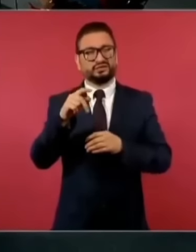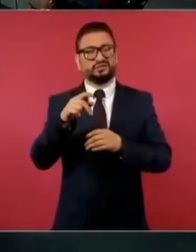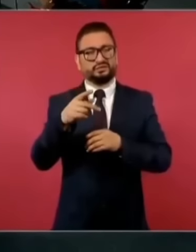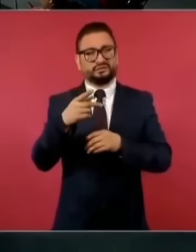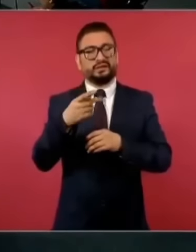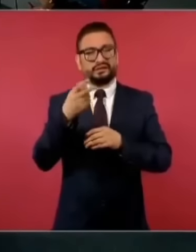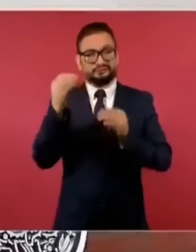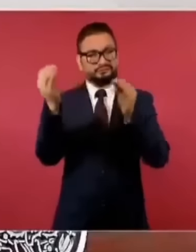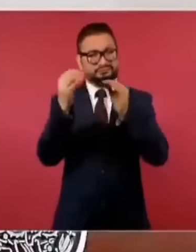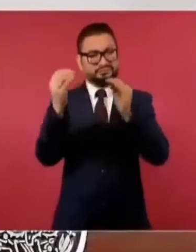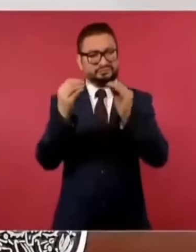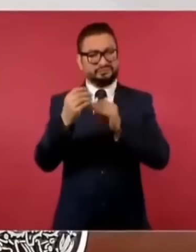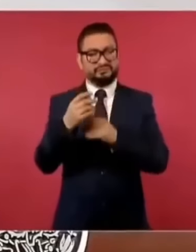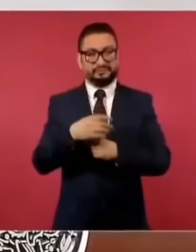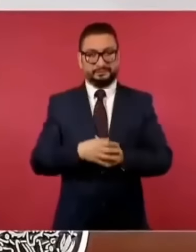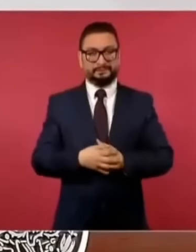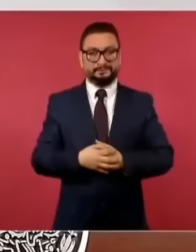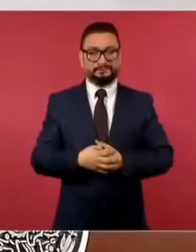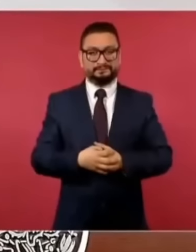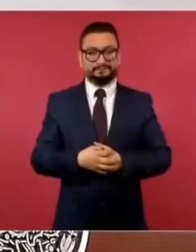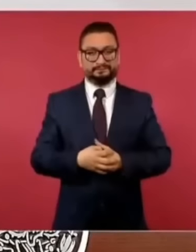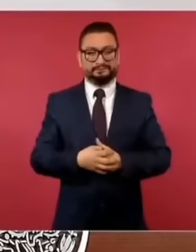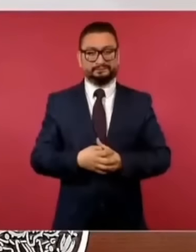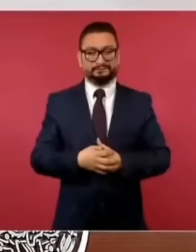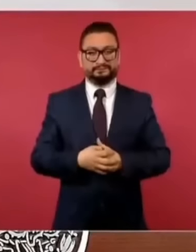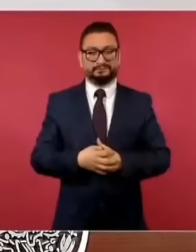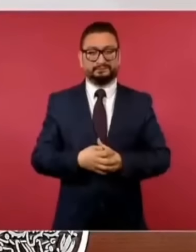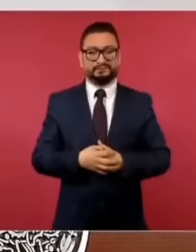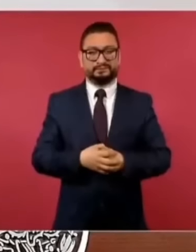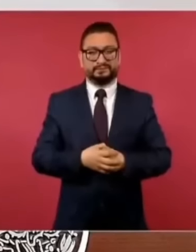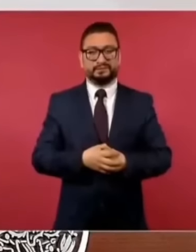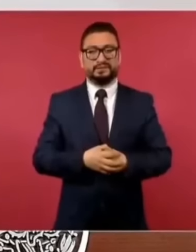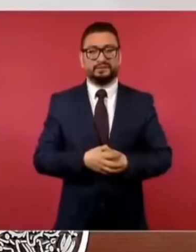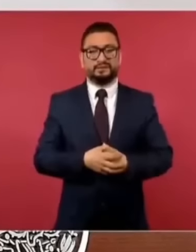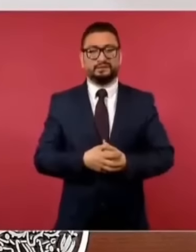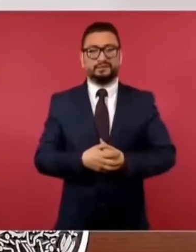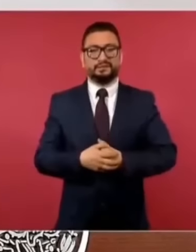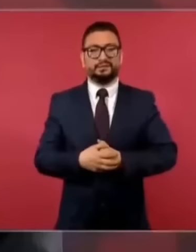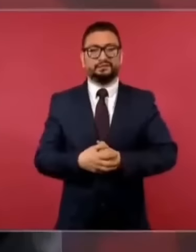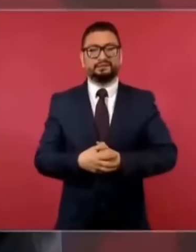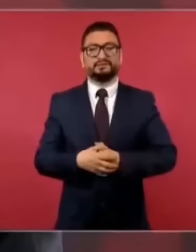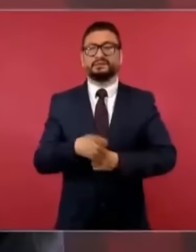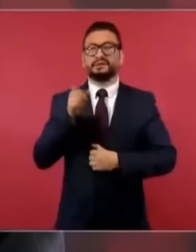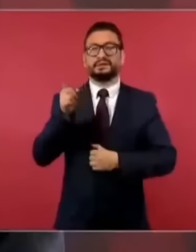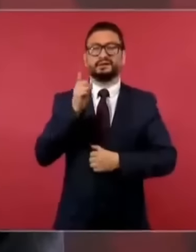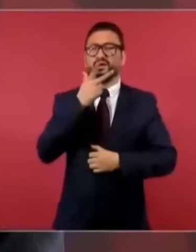televisión sí que decía este el